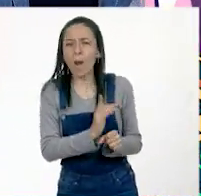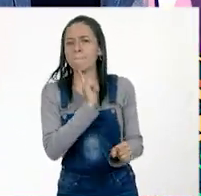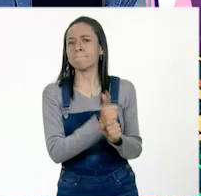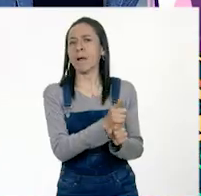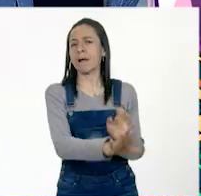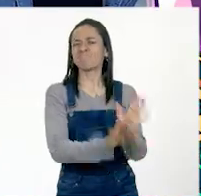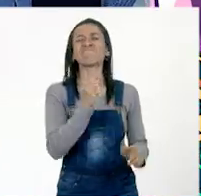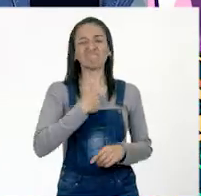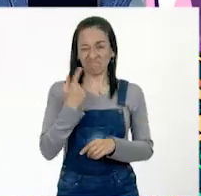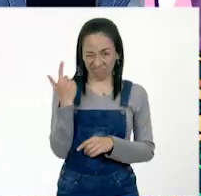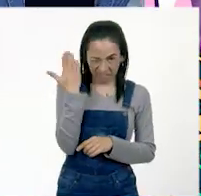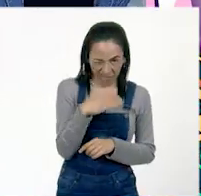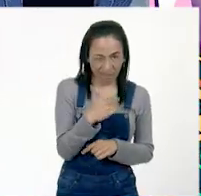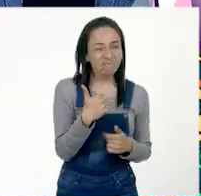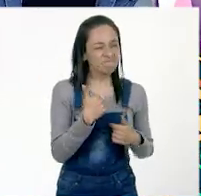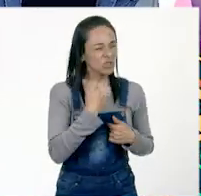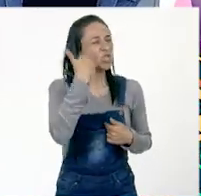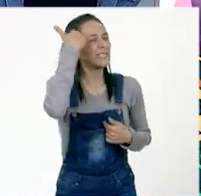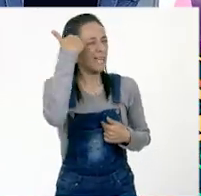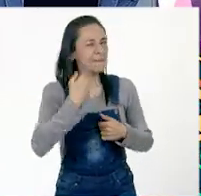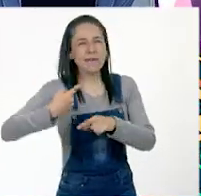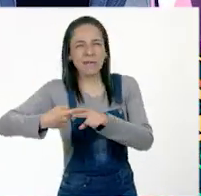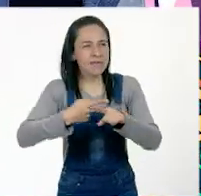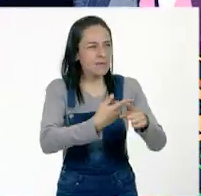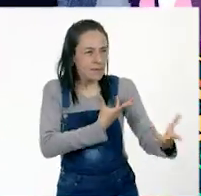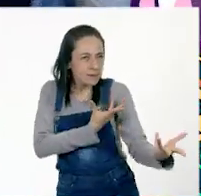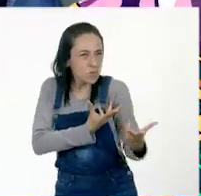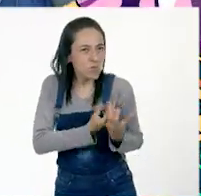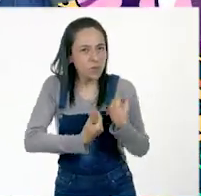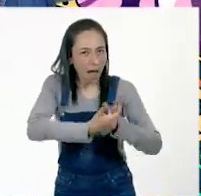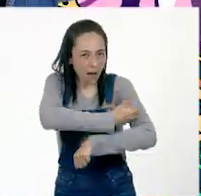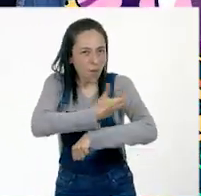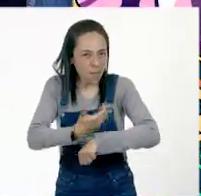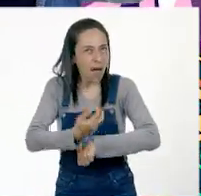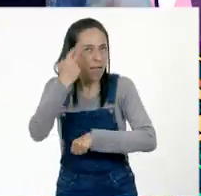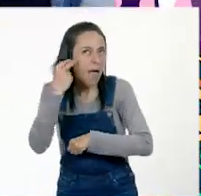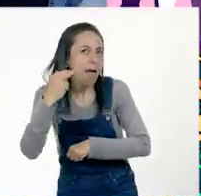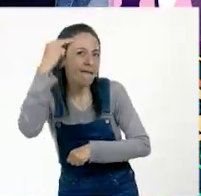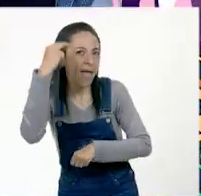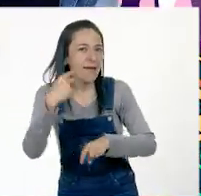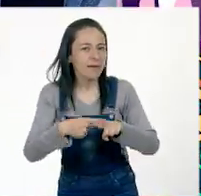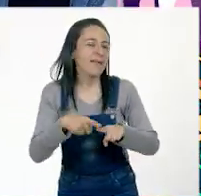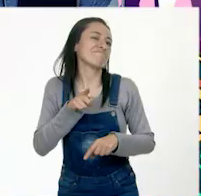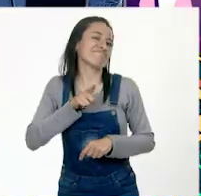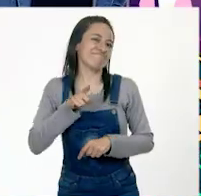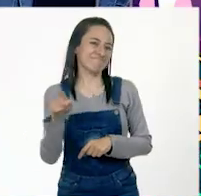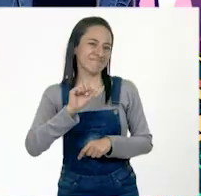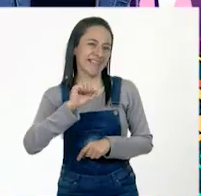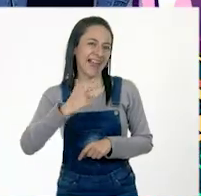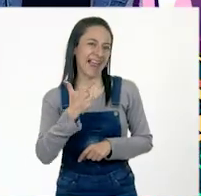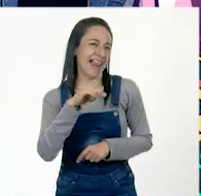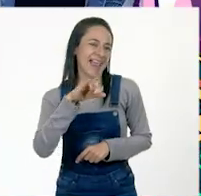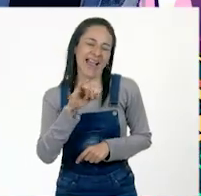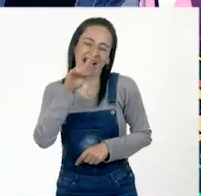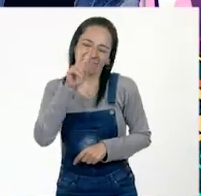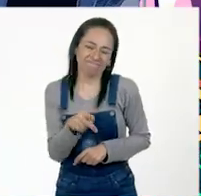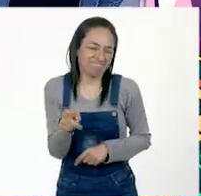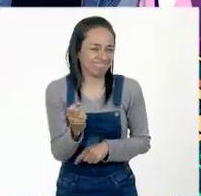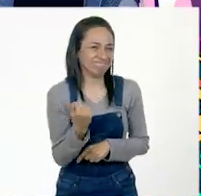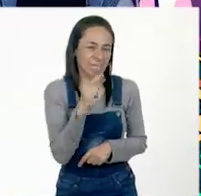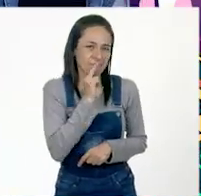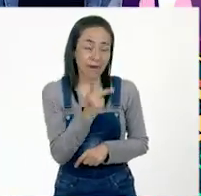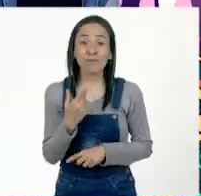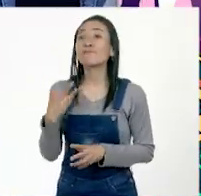persona indicada para acompañarme en este viaje. Ah, sí. Muchas gracias también, Angélica. Sí. Gracias, gracias,